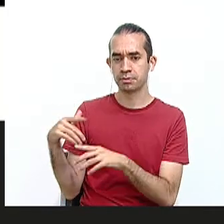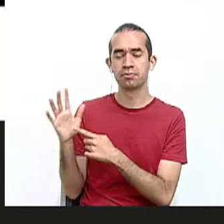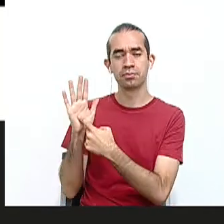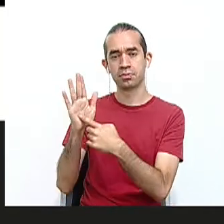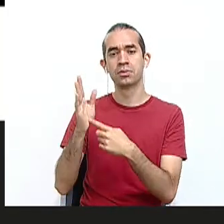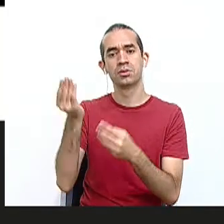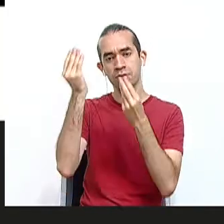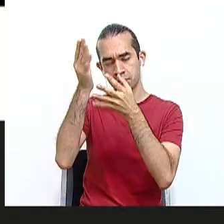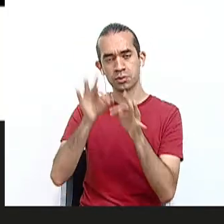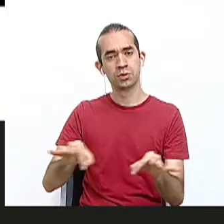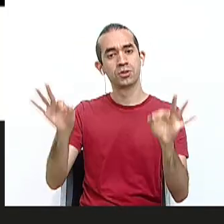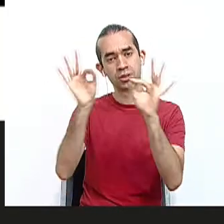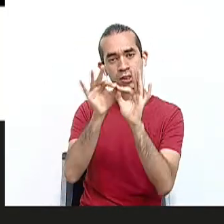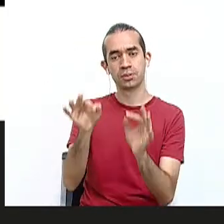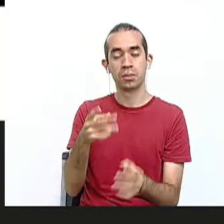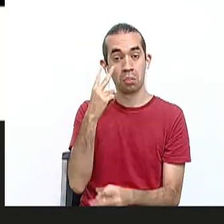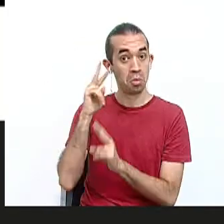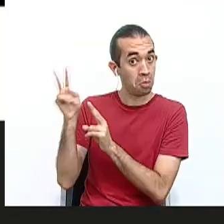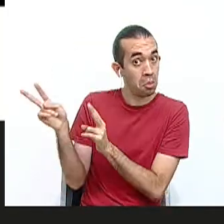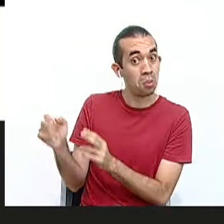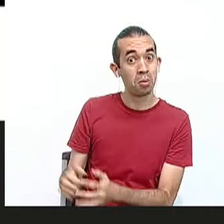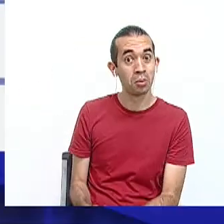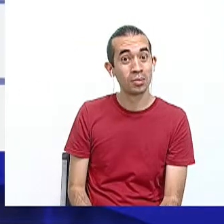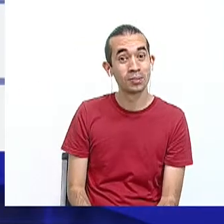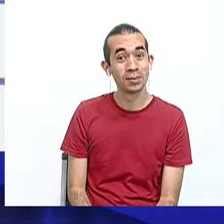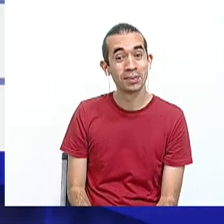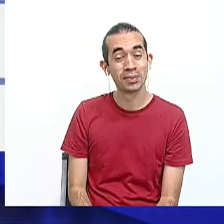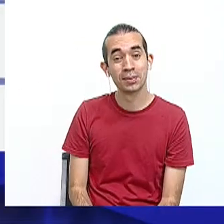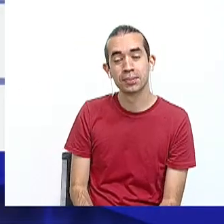información importante al respecto. Veamos.